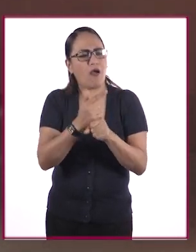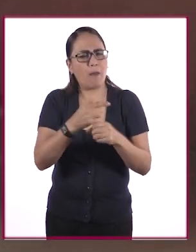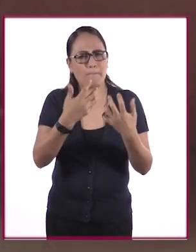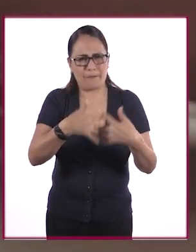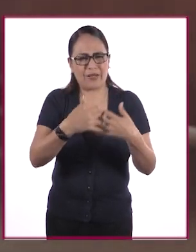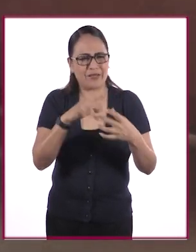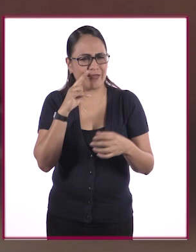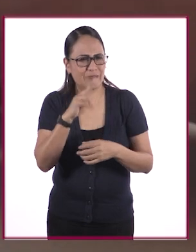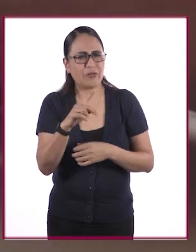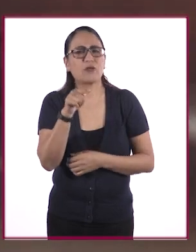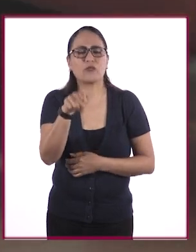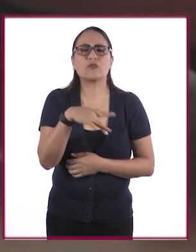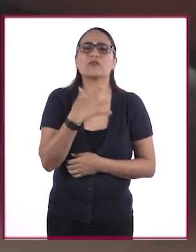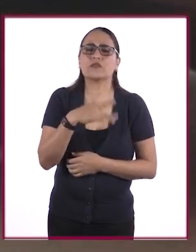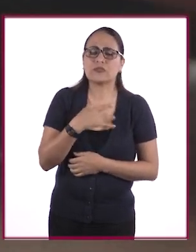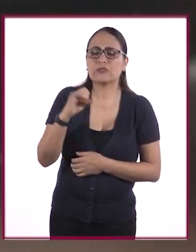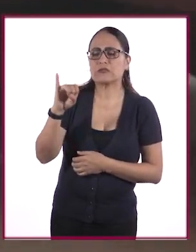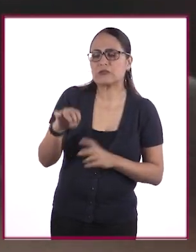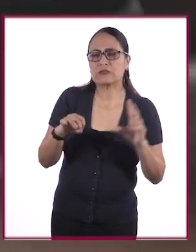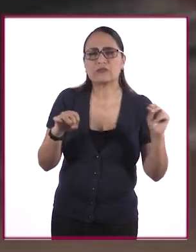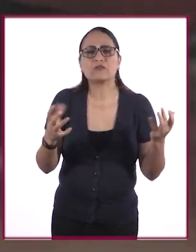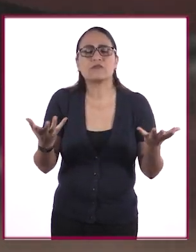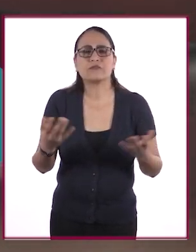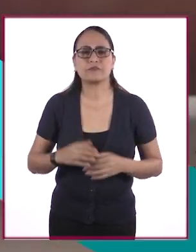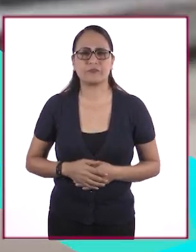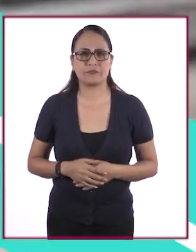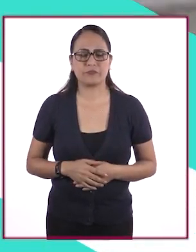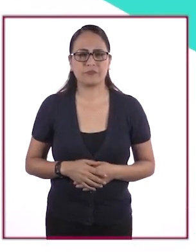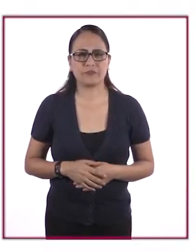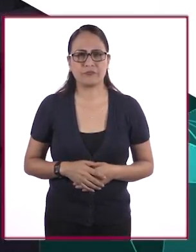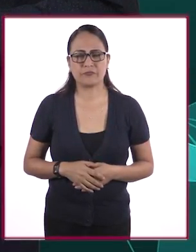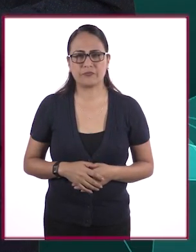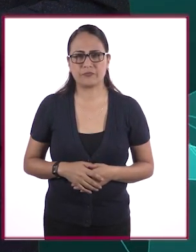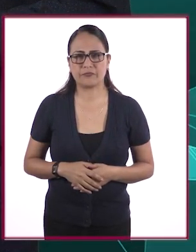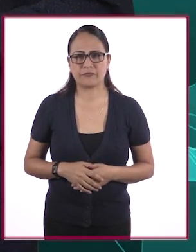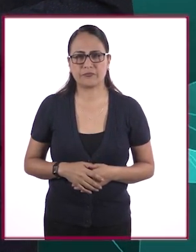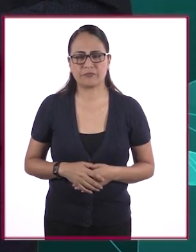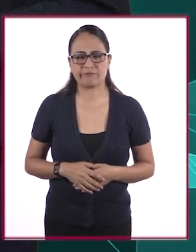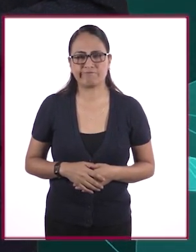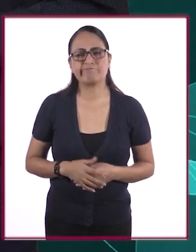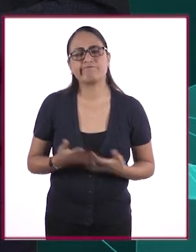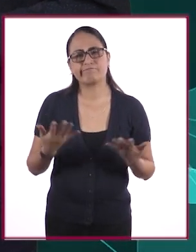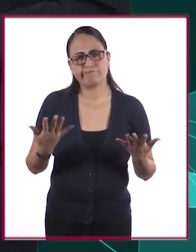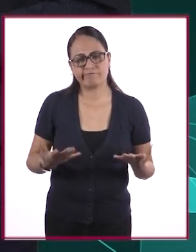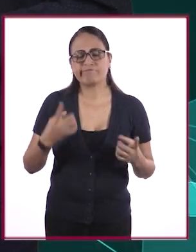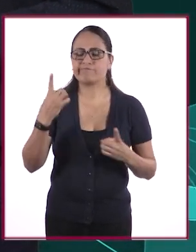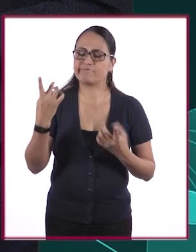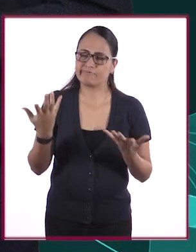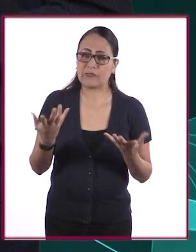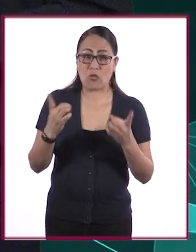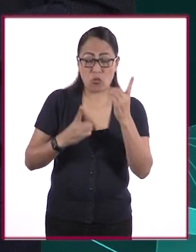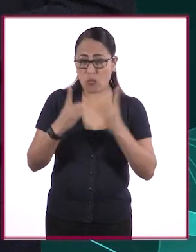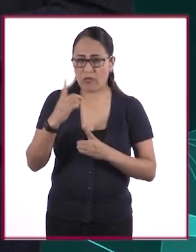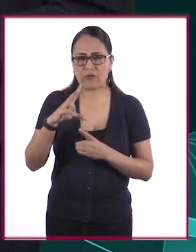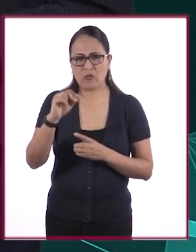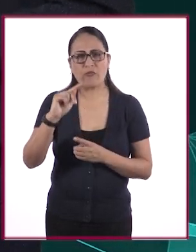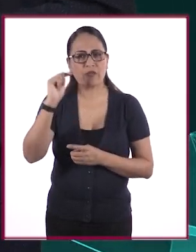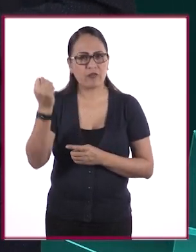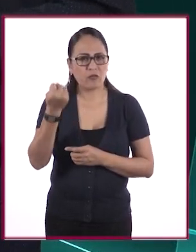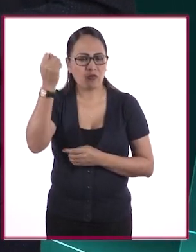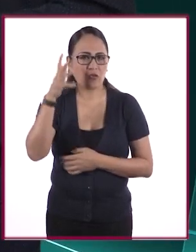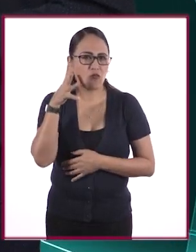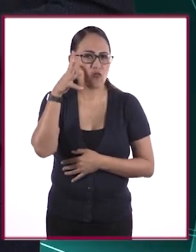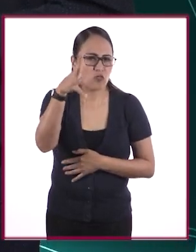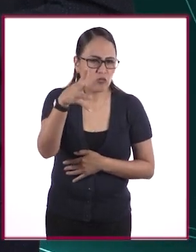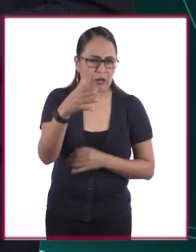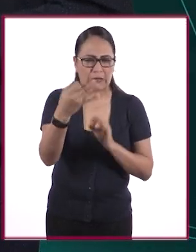¿Tú qué opinas? Pues sin duda, una de las tecnologías del futuro, y ya ni